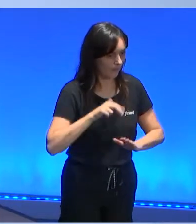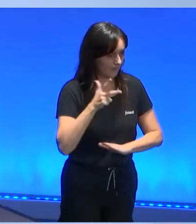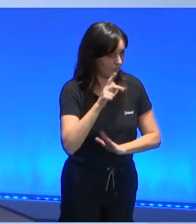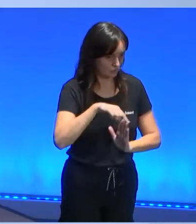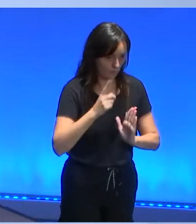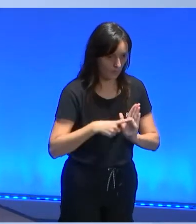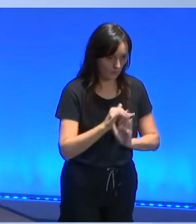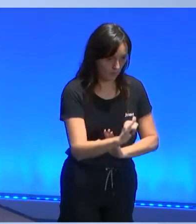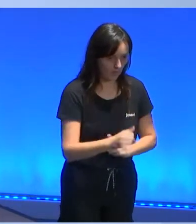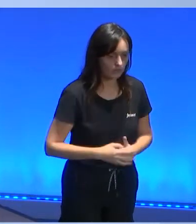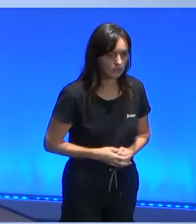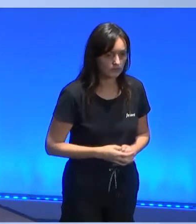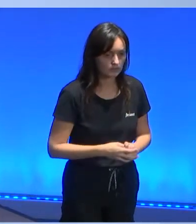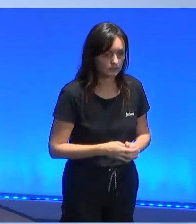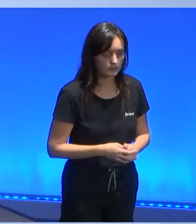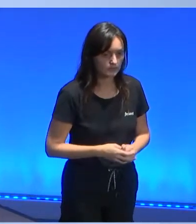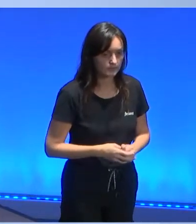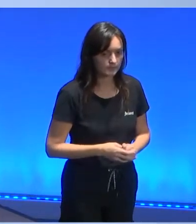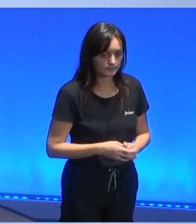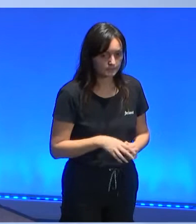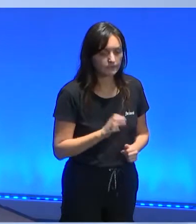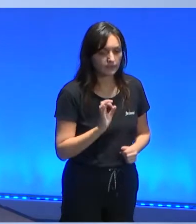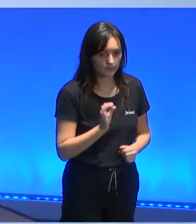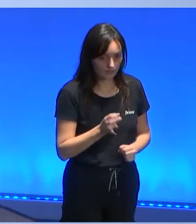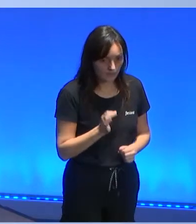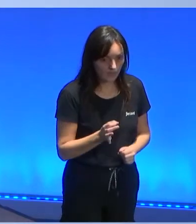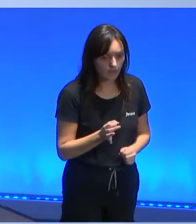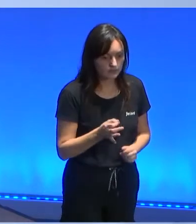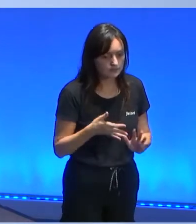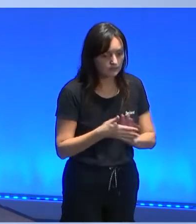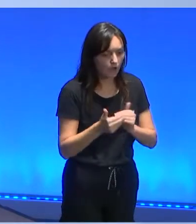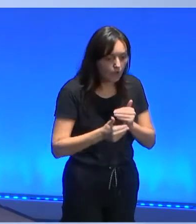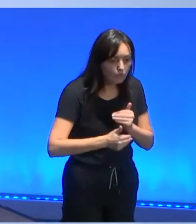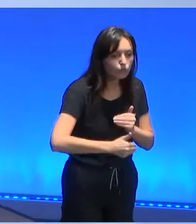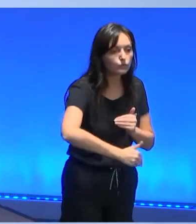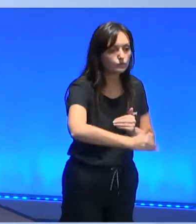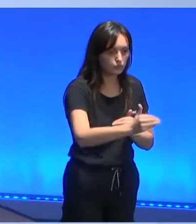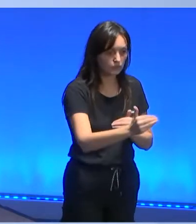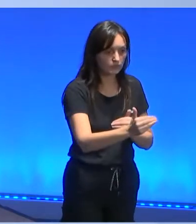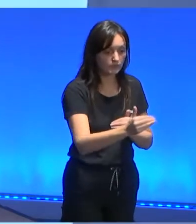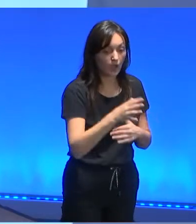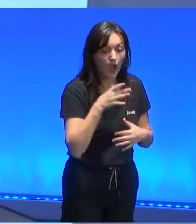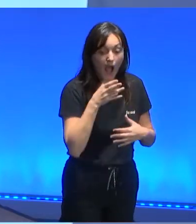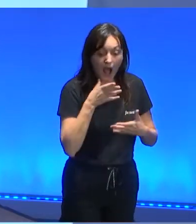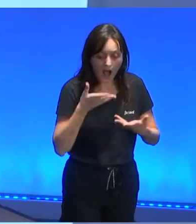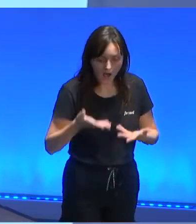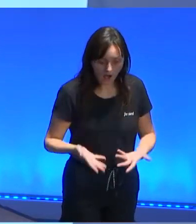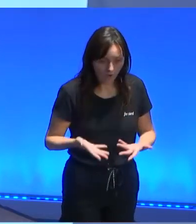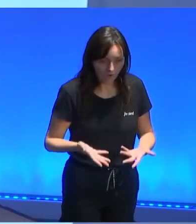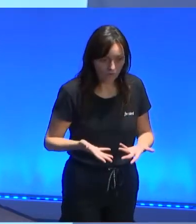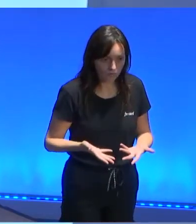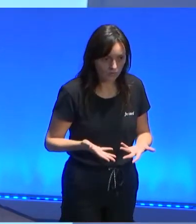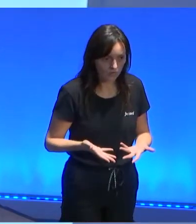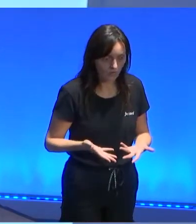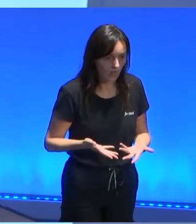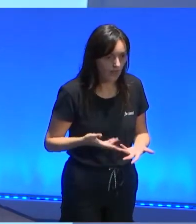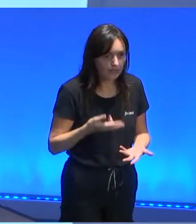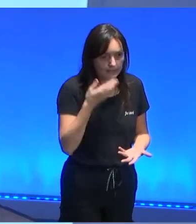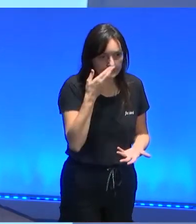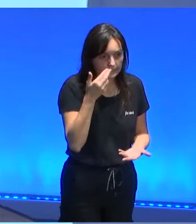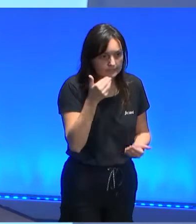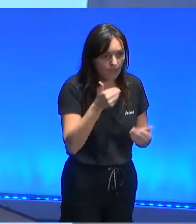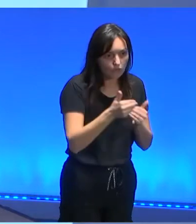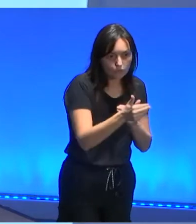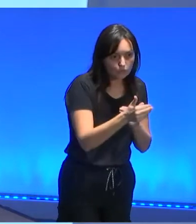derecho, que sí, será en el futuro, pero esto ahora no es lo que más nos interesa,